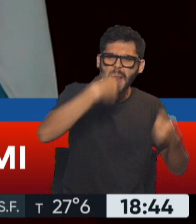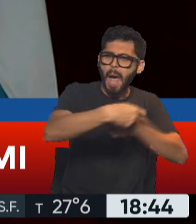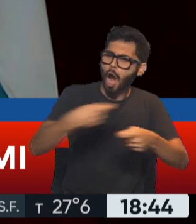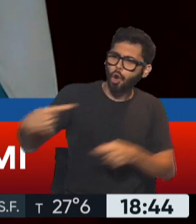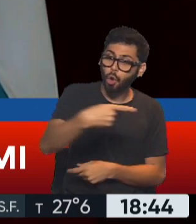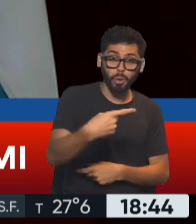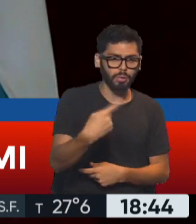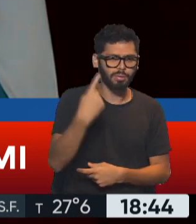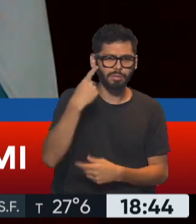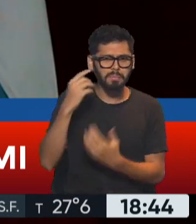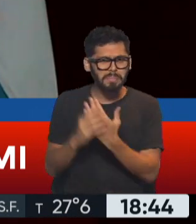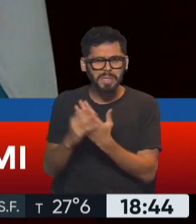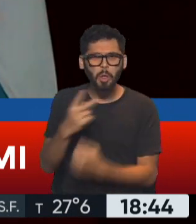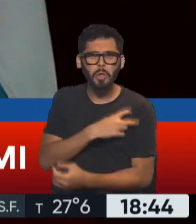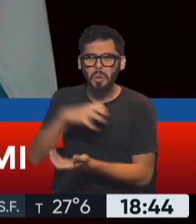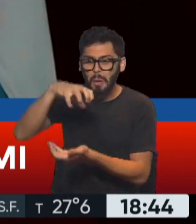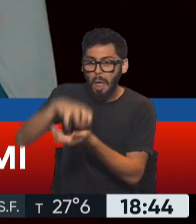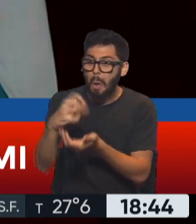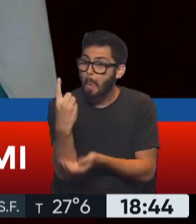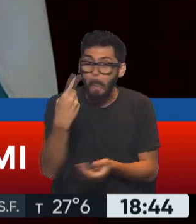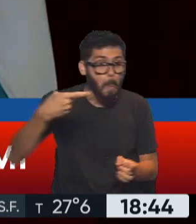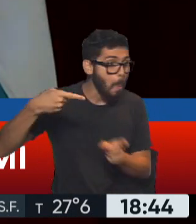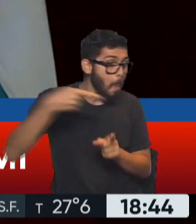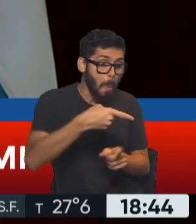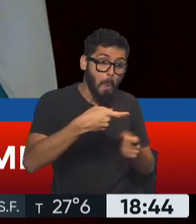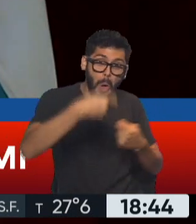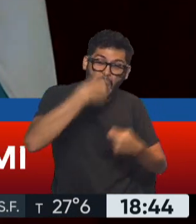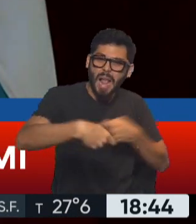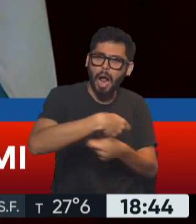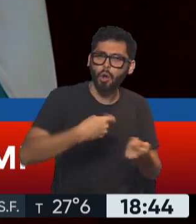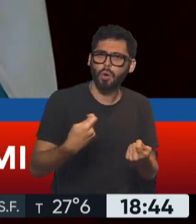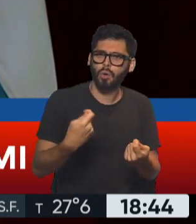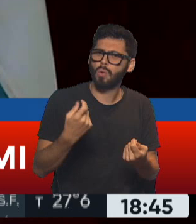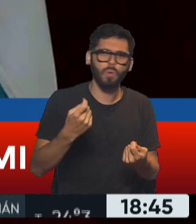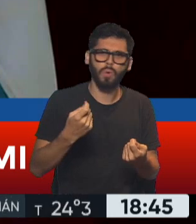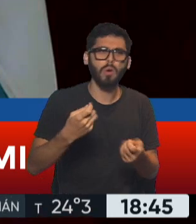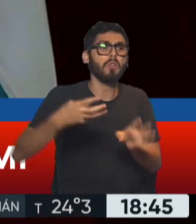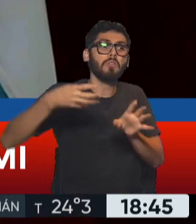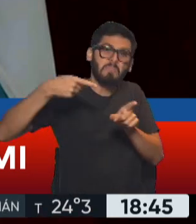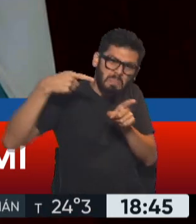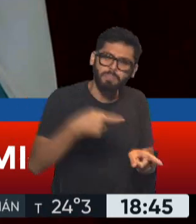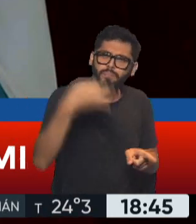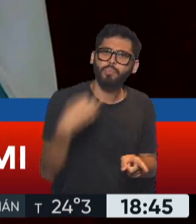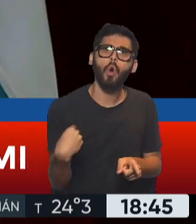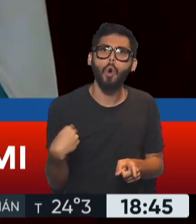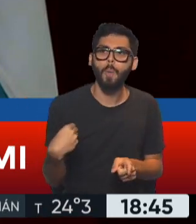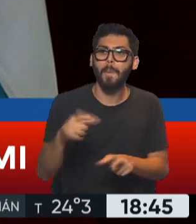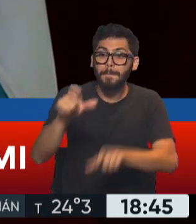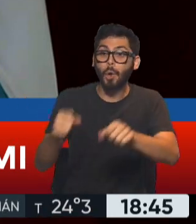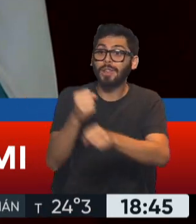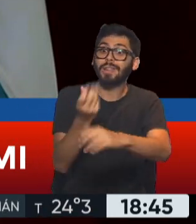del Ministerio de Seguridad y no desde donde hay que combatirlo, que la gente pueda acceder al